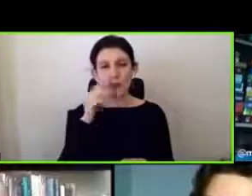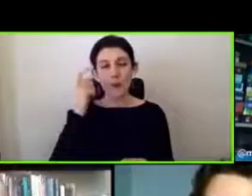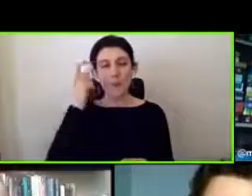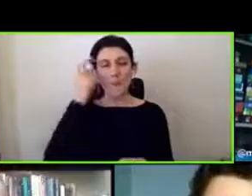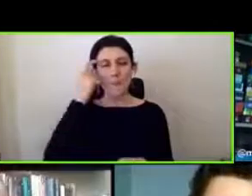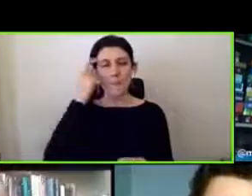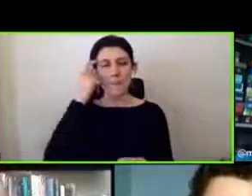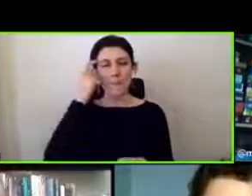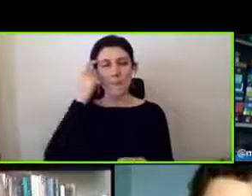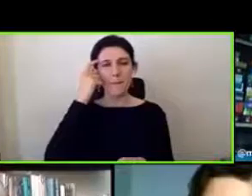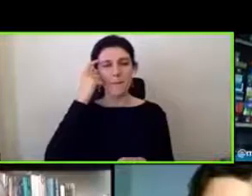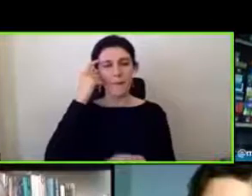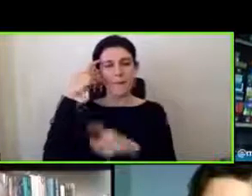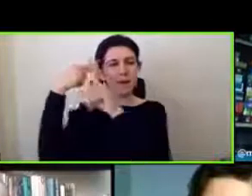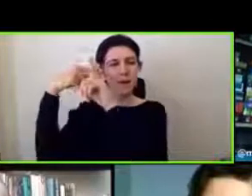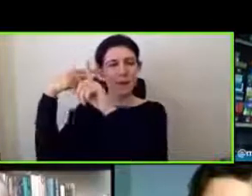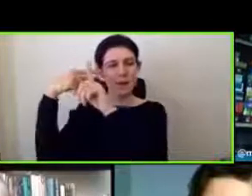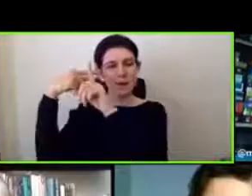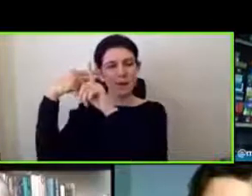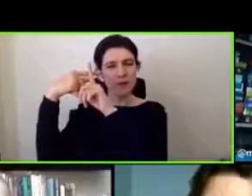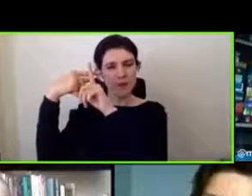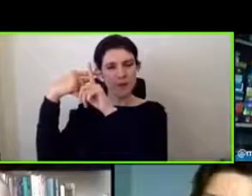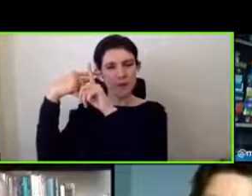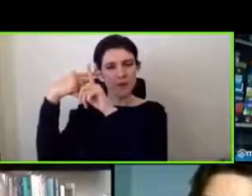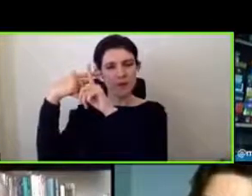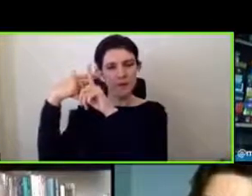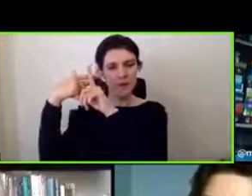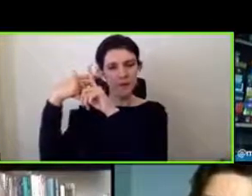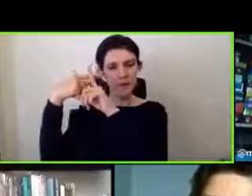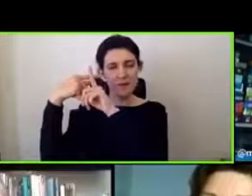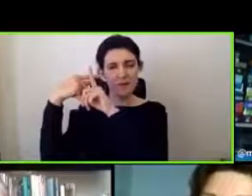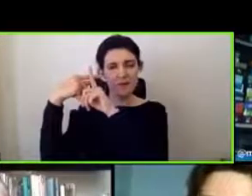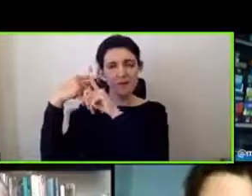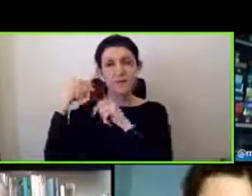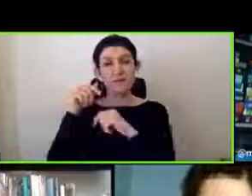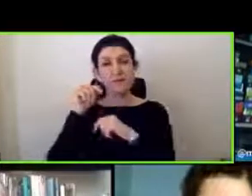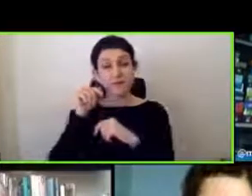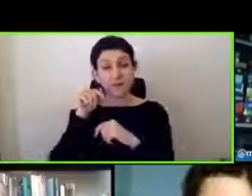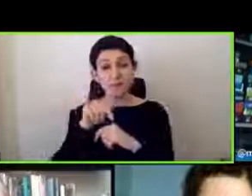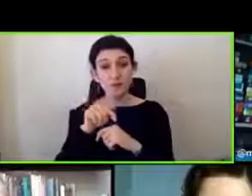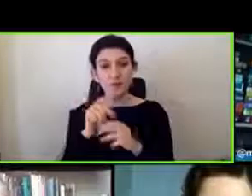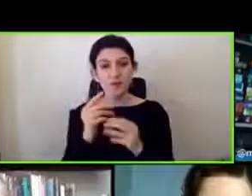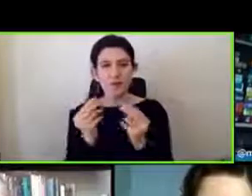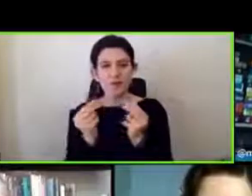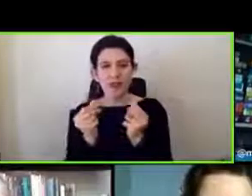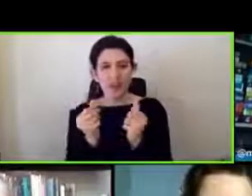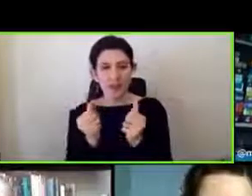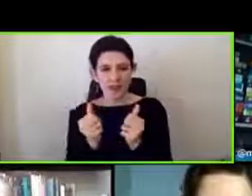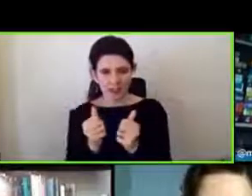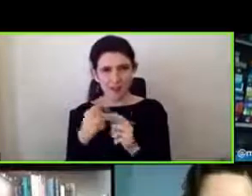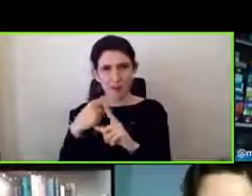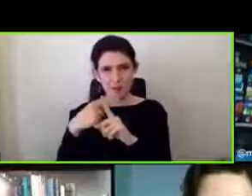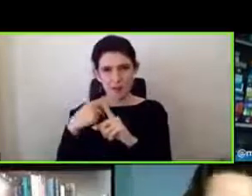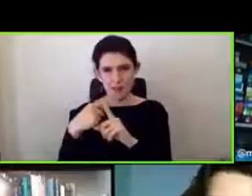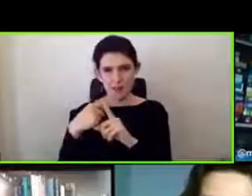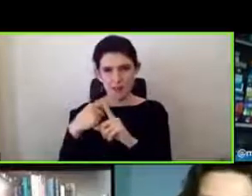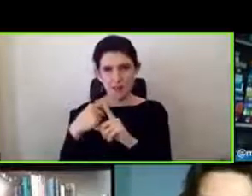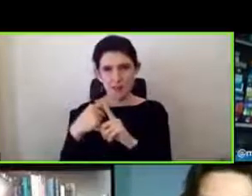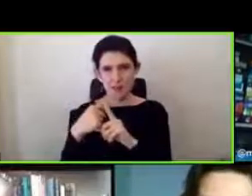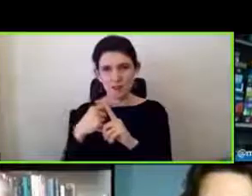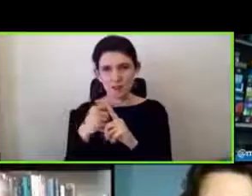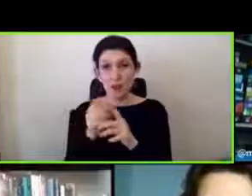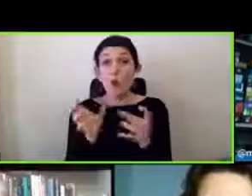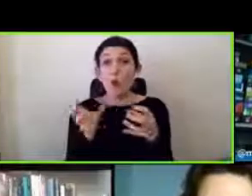más positiva al respecto, ¿no es cierto?, para que esto sea de calidad. Claro. Que no sea, estamos juntos porque